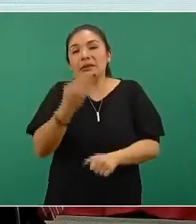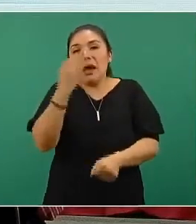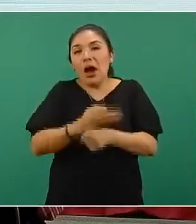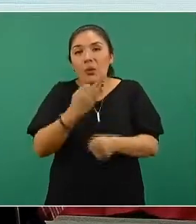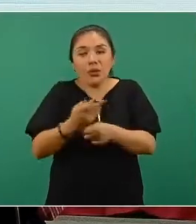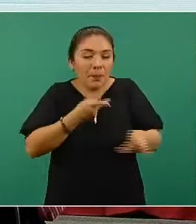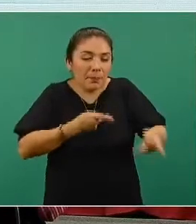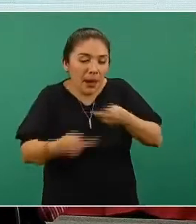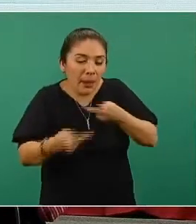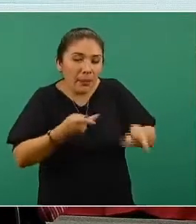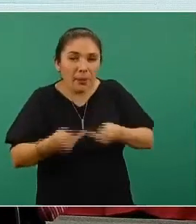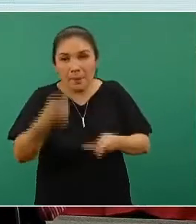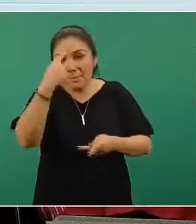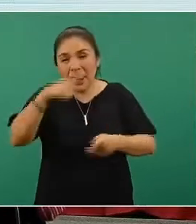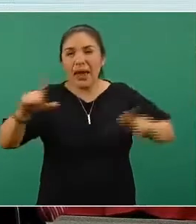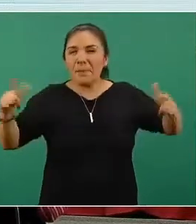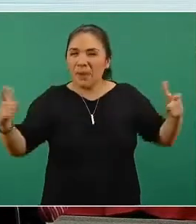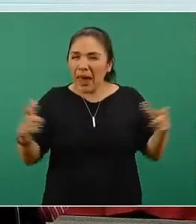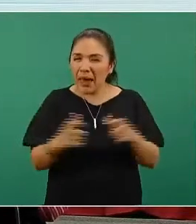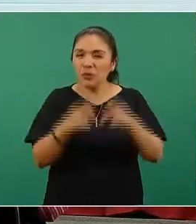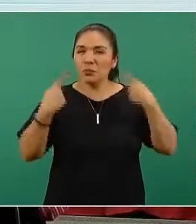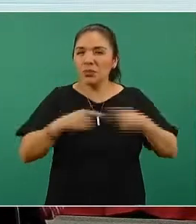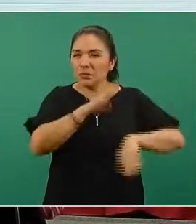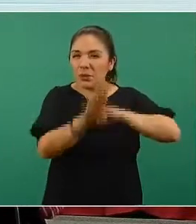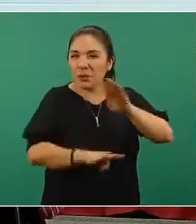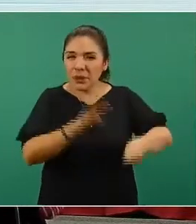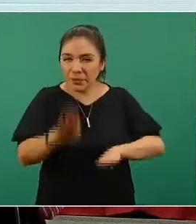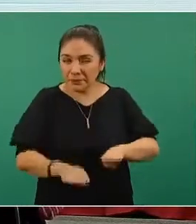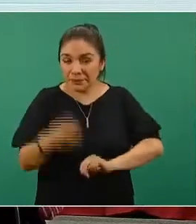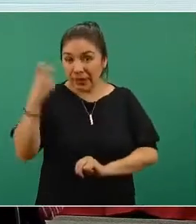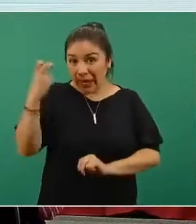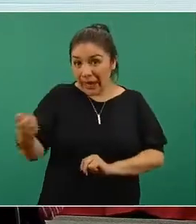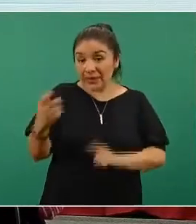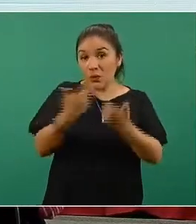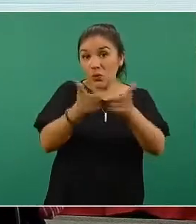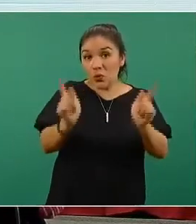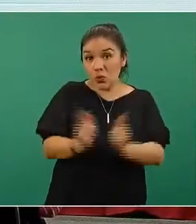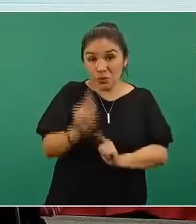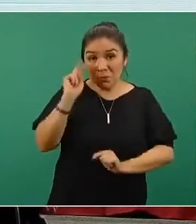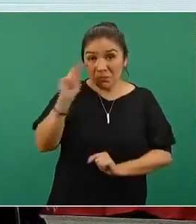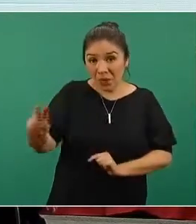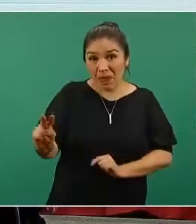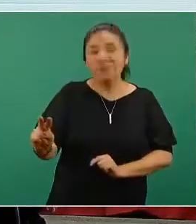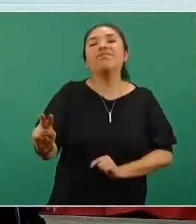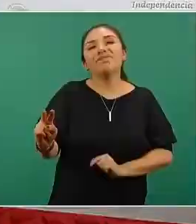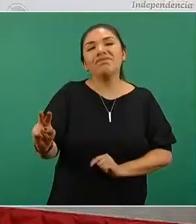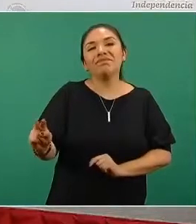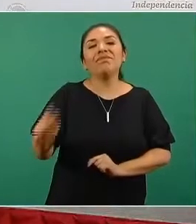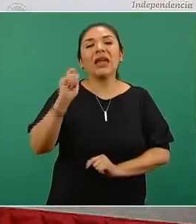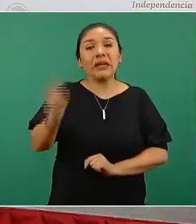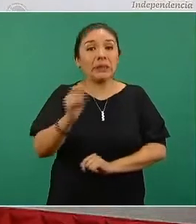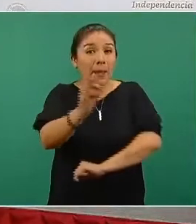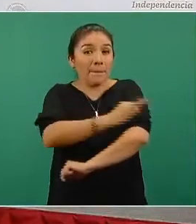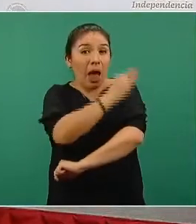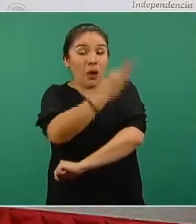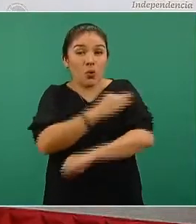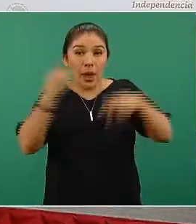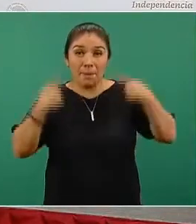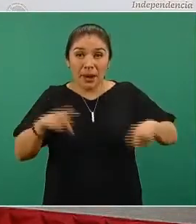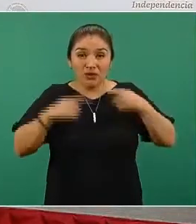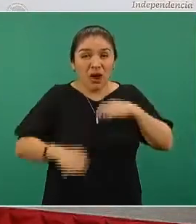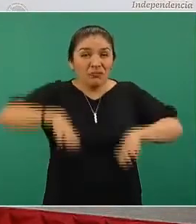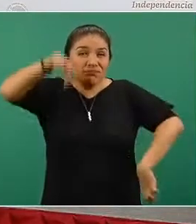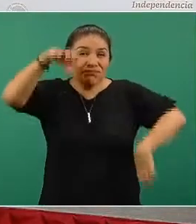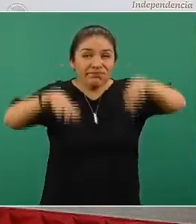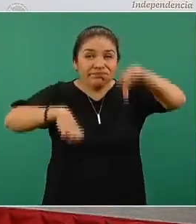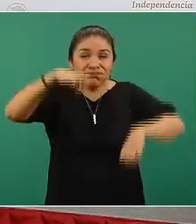en la estrategia, que es la reducción de la mortalidad. Este grupo, el vacunar a personas adultos